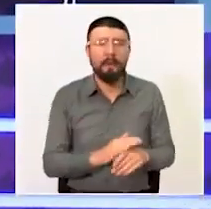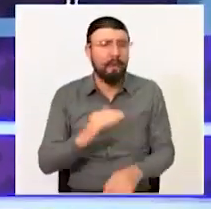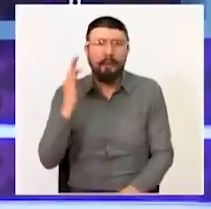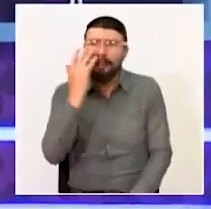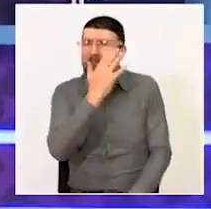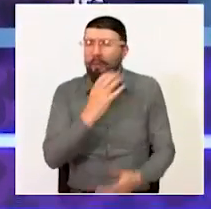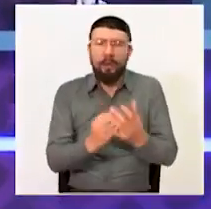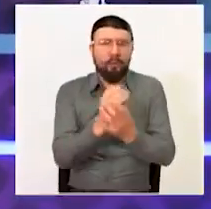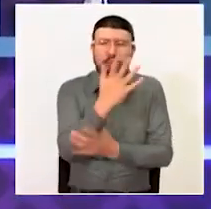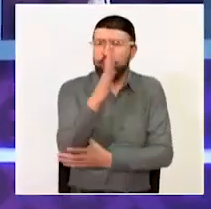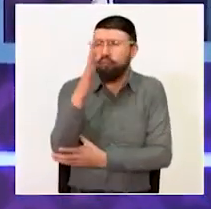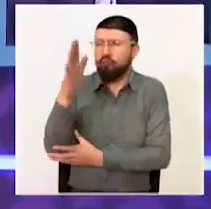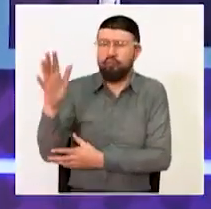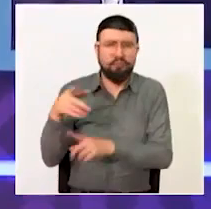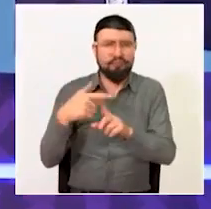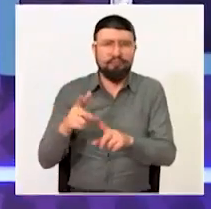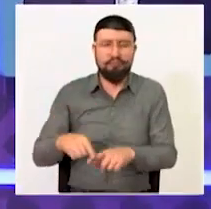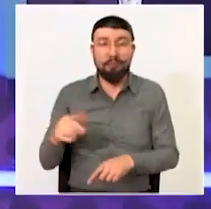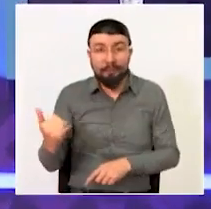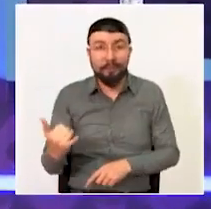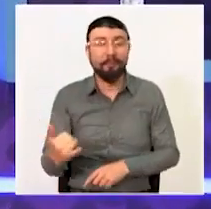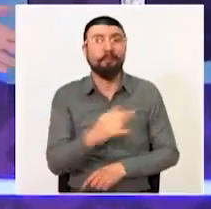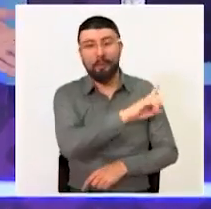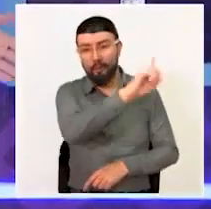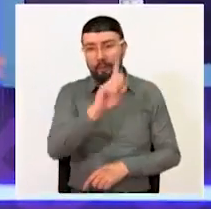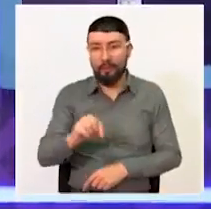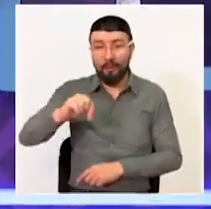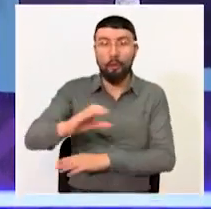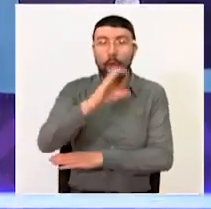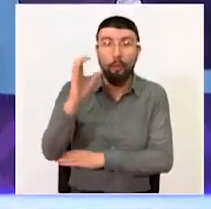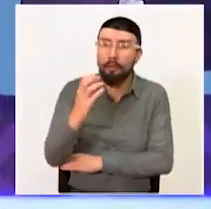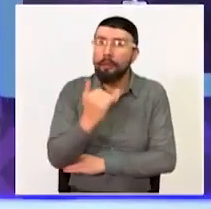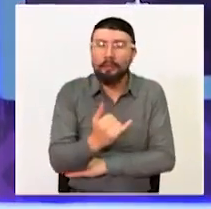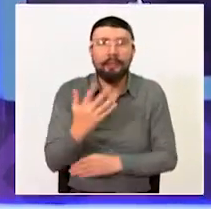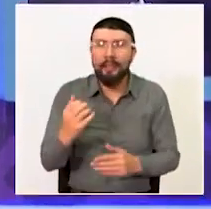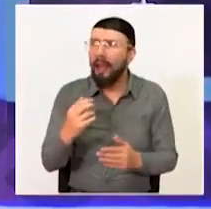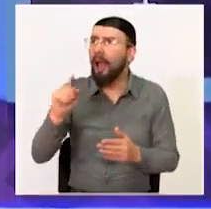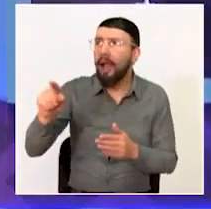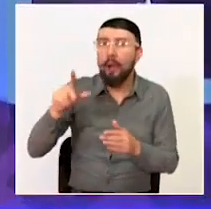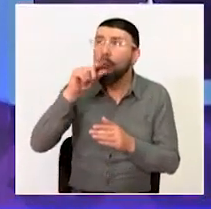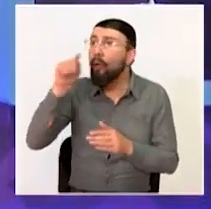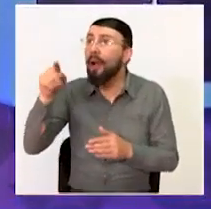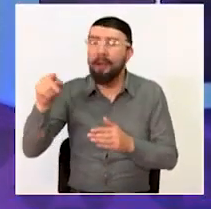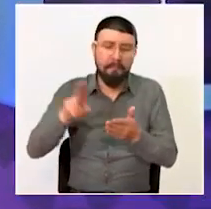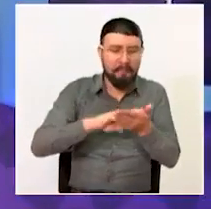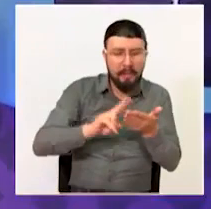biodiversidad colombiana, una ilustradora eslovena llegó al país para dedicarse a pintar las aves de nuestra